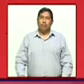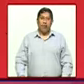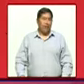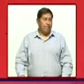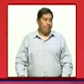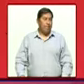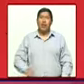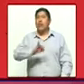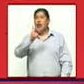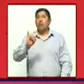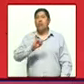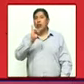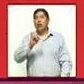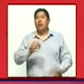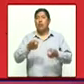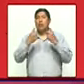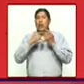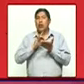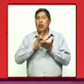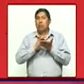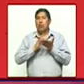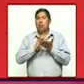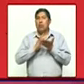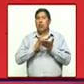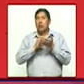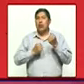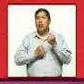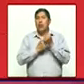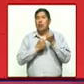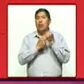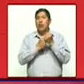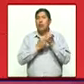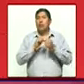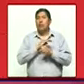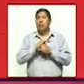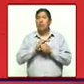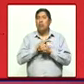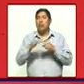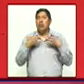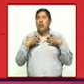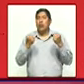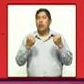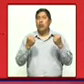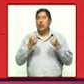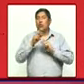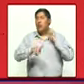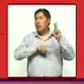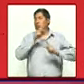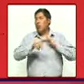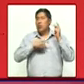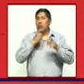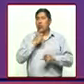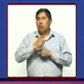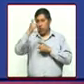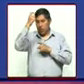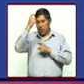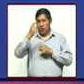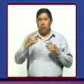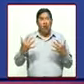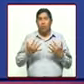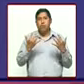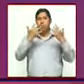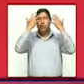Y este miércoles han llegado los medicamentos que forman parte del apoyo por parte del Ministerio de Salud para la población afectada por la